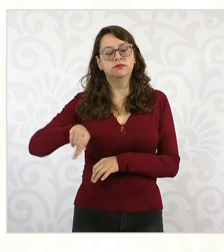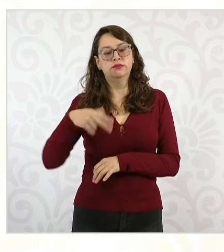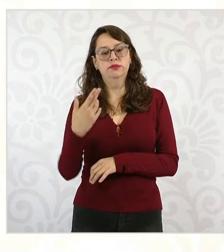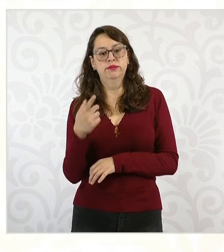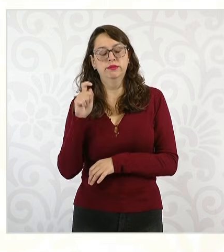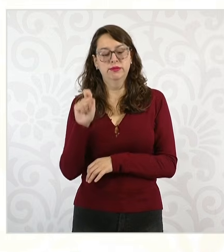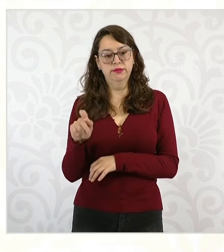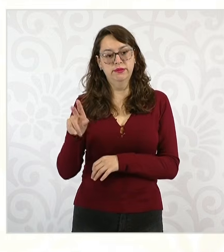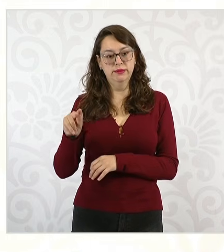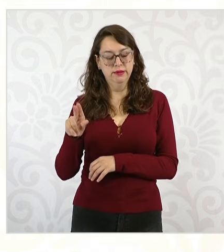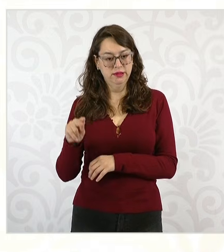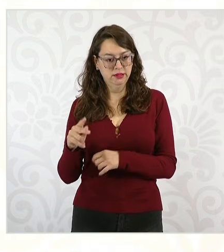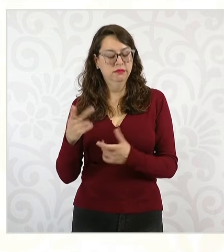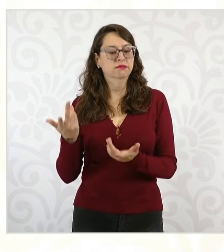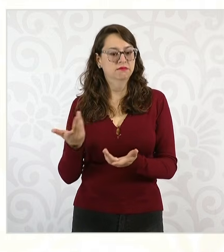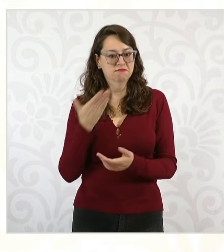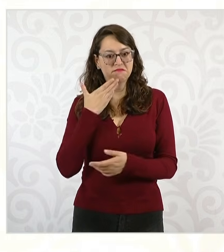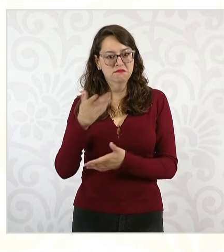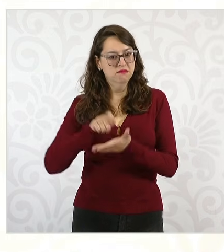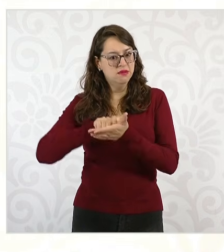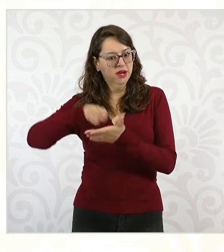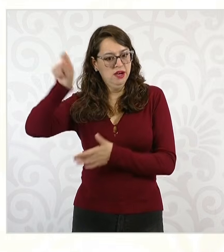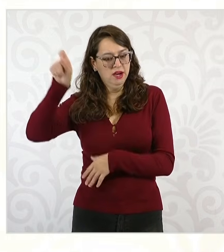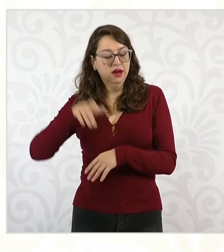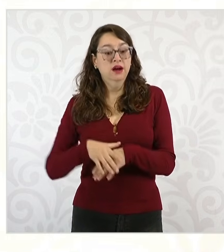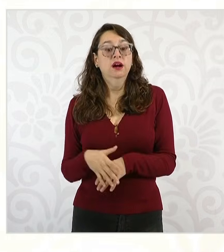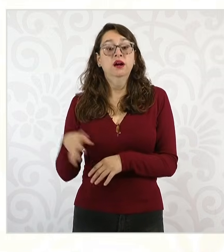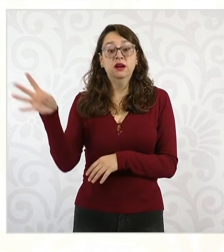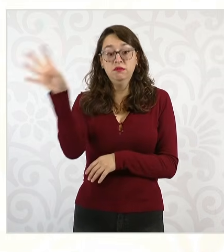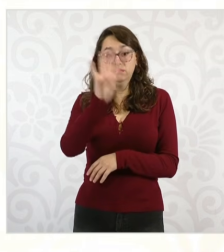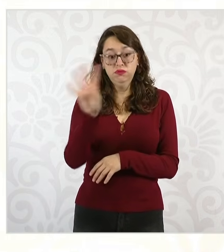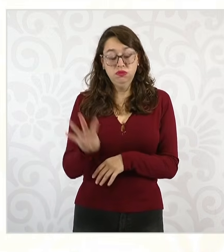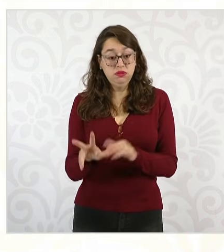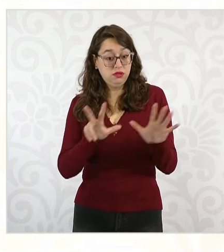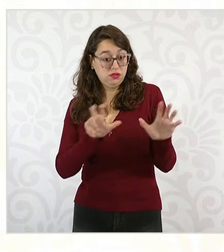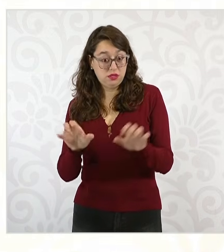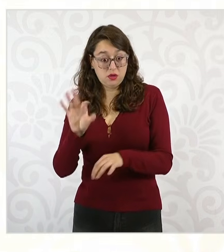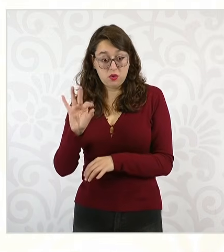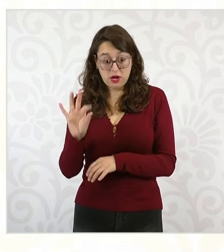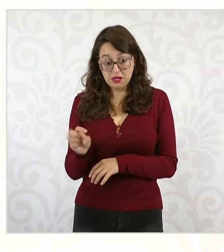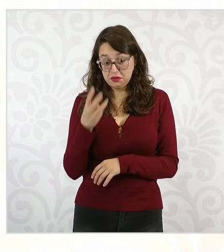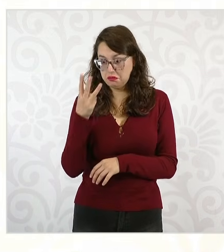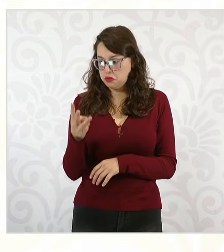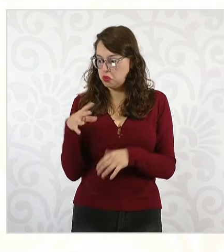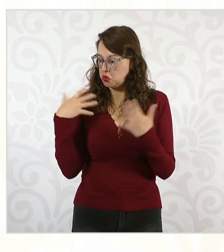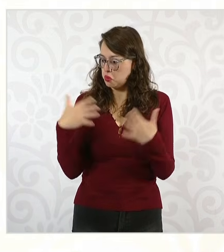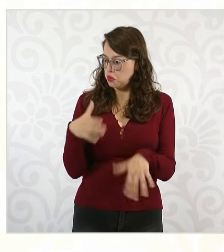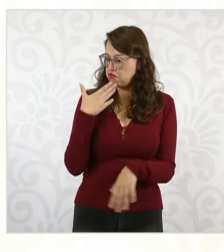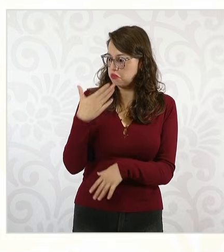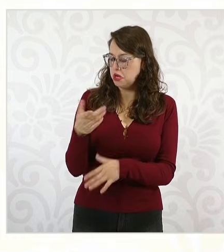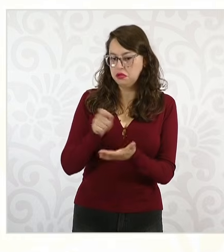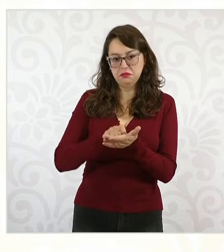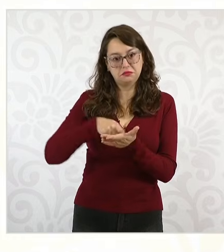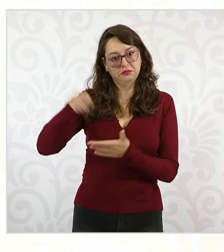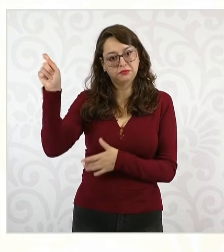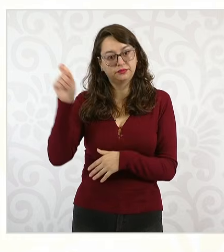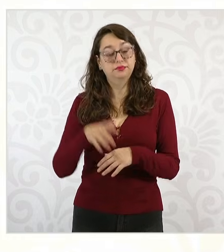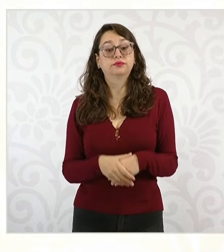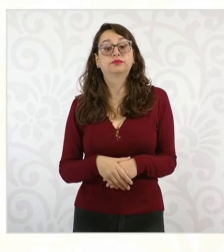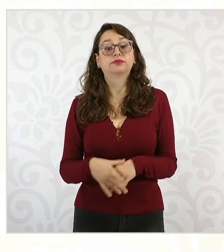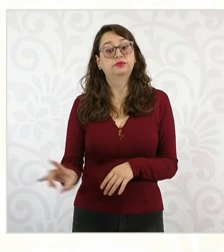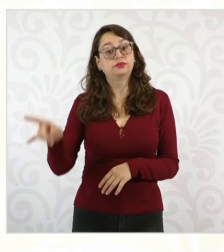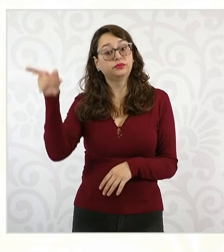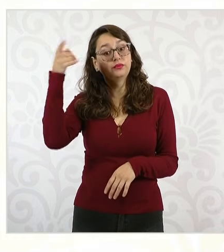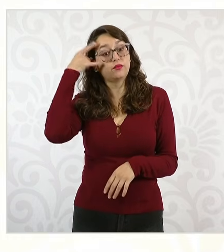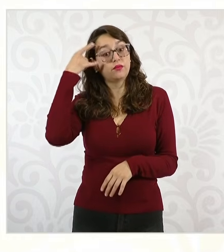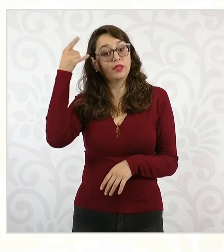785,80, le damos palomita. Y la más cara, Soriana Hiper, 843,10, también palomita. En